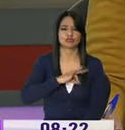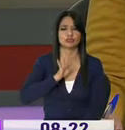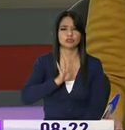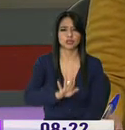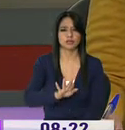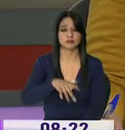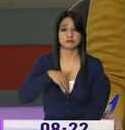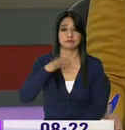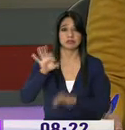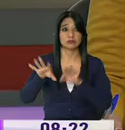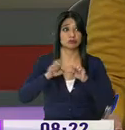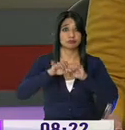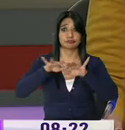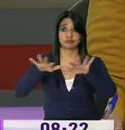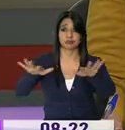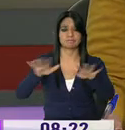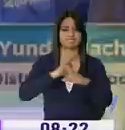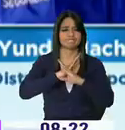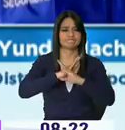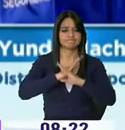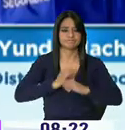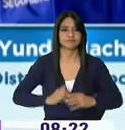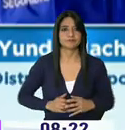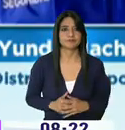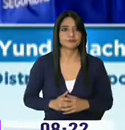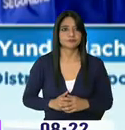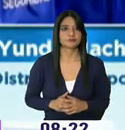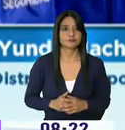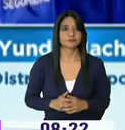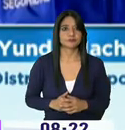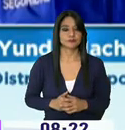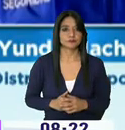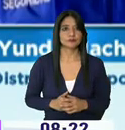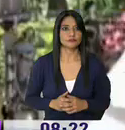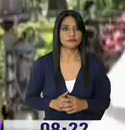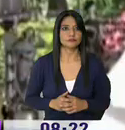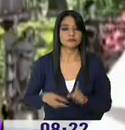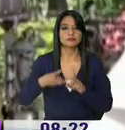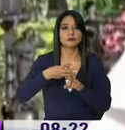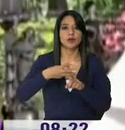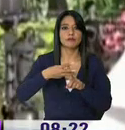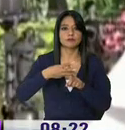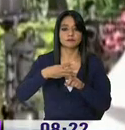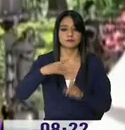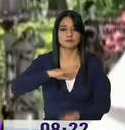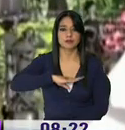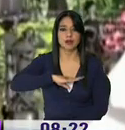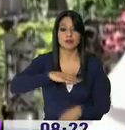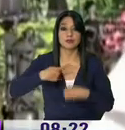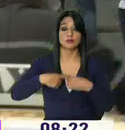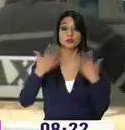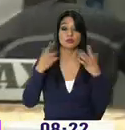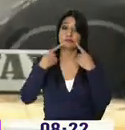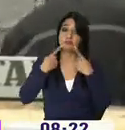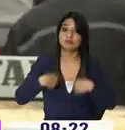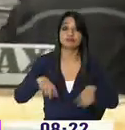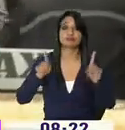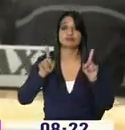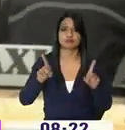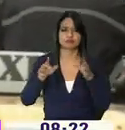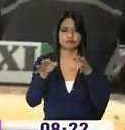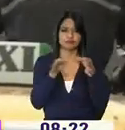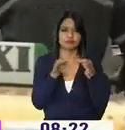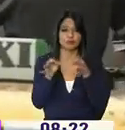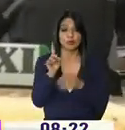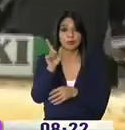la propagación del virus. A través de una rueda de prensa virtual, el alcalde de Quito, Jorge Yunda, dio a conocer que